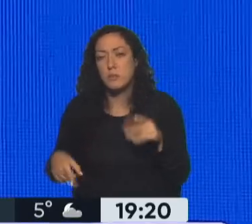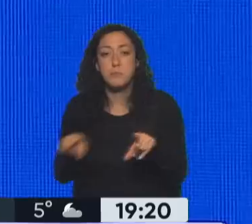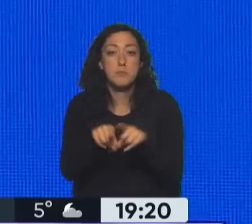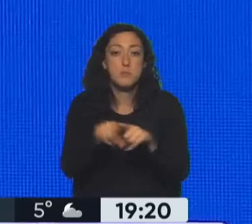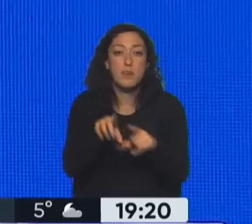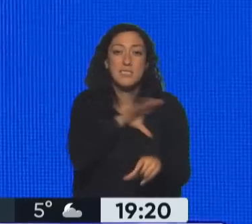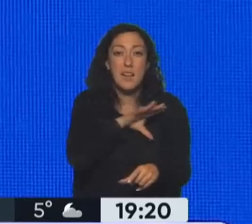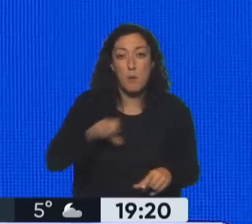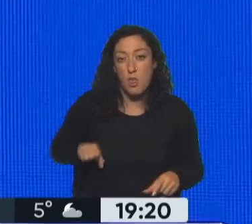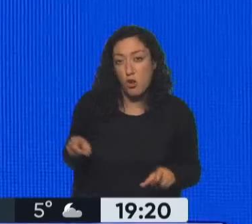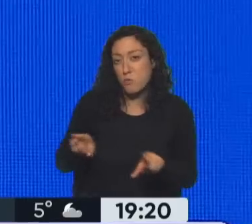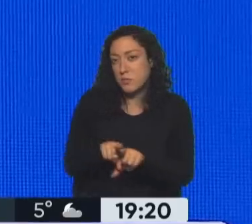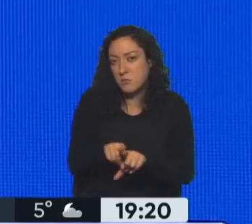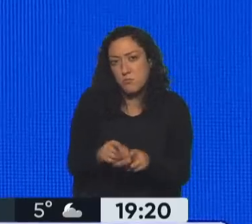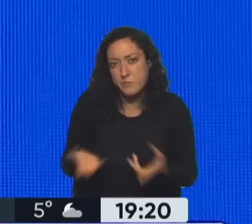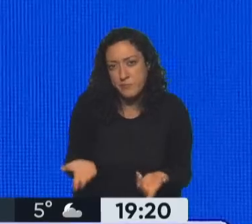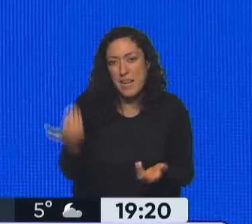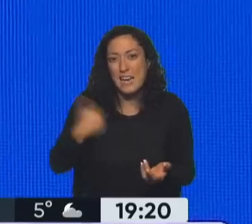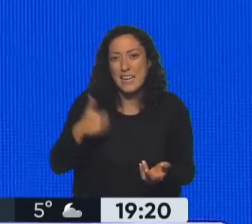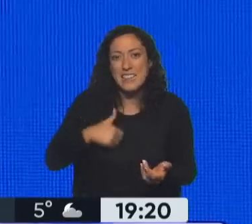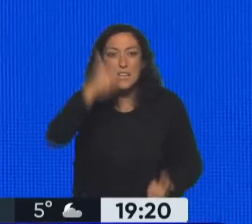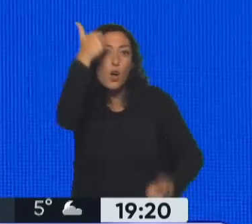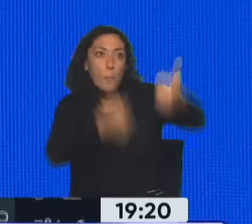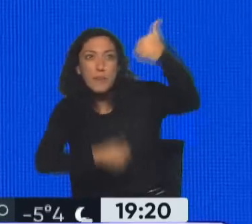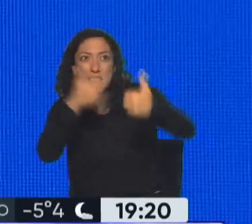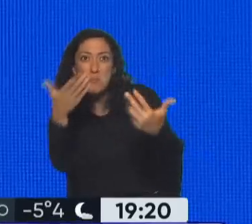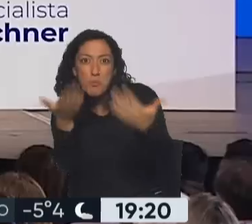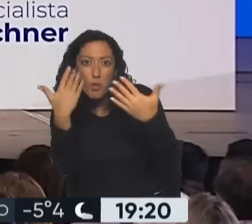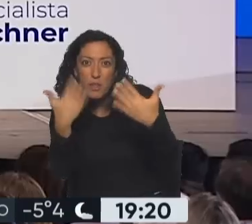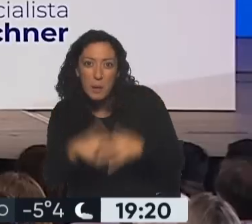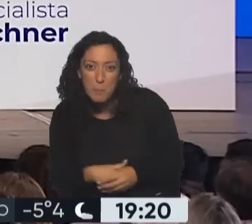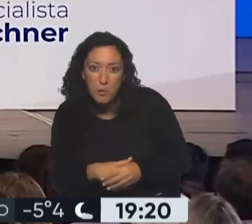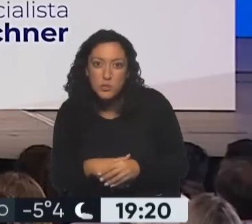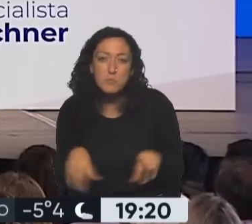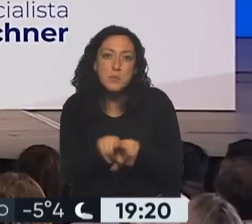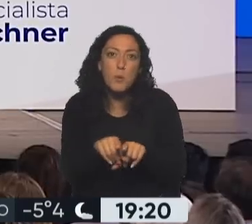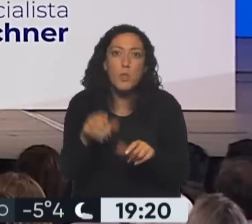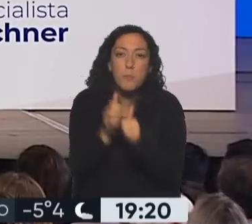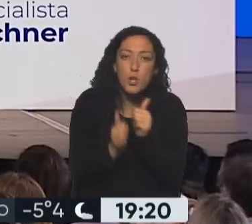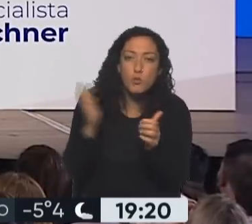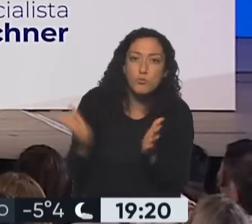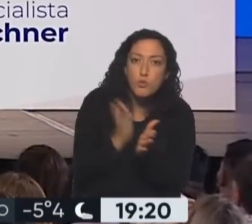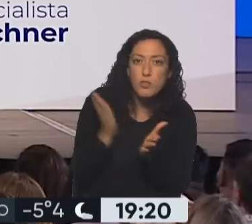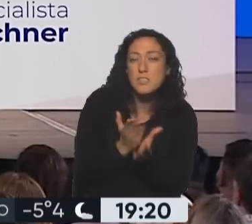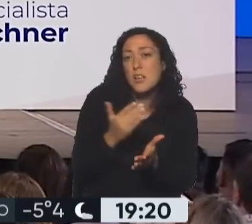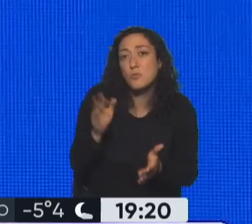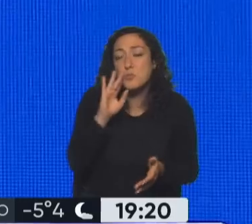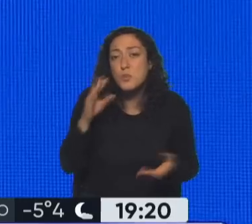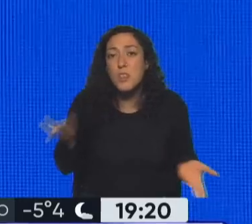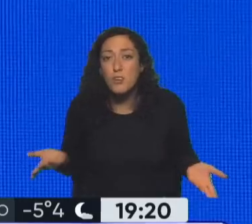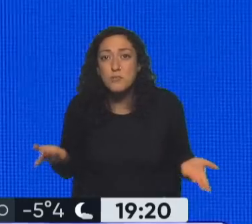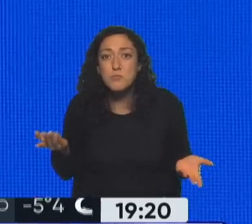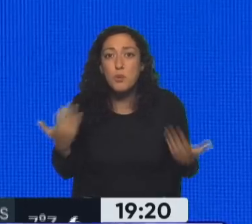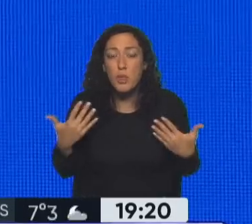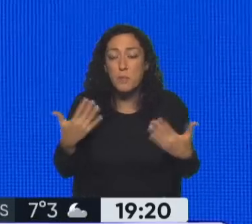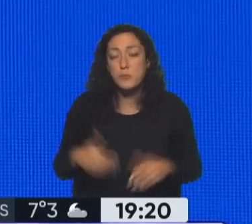El Salvador. Argentina tiene una matriz competitiva con la matriz productiva de Estados Unidos. ¿Por qué? Miren, hay